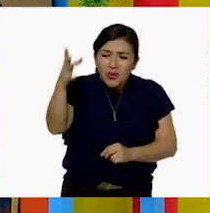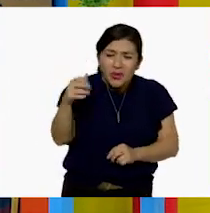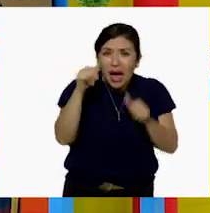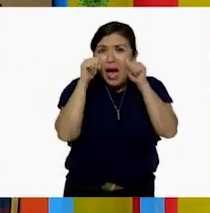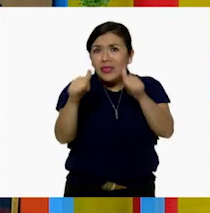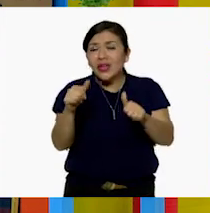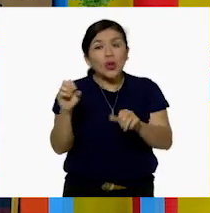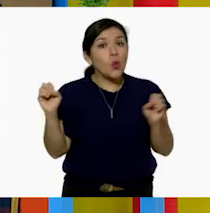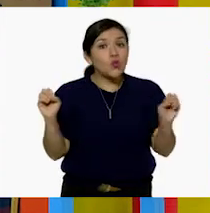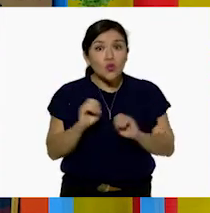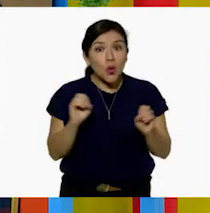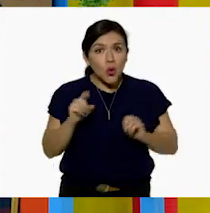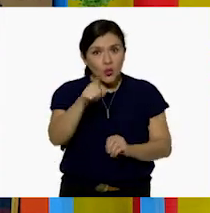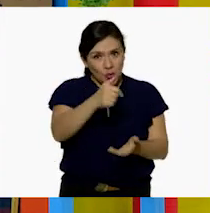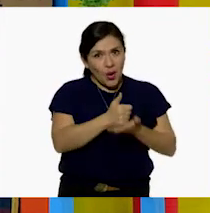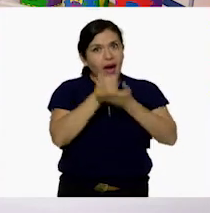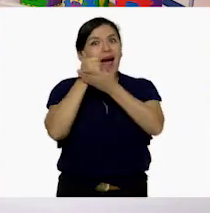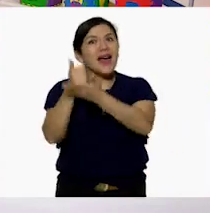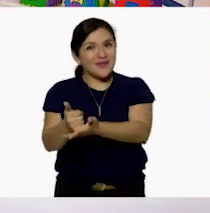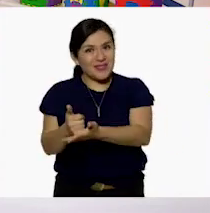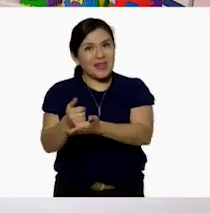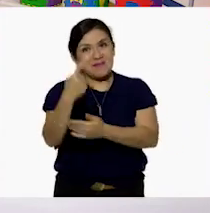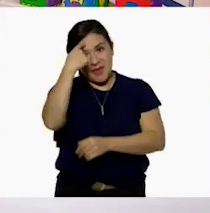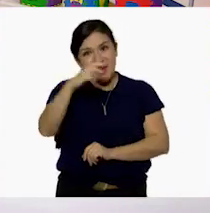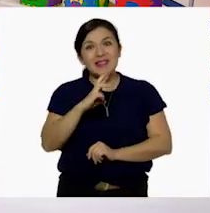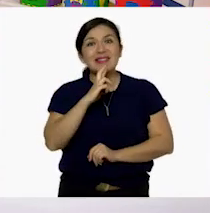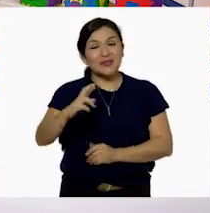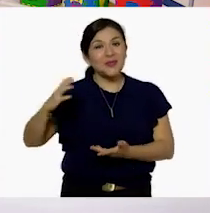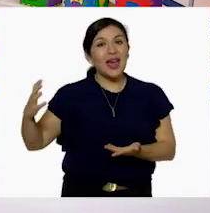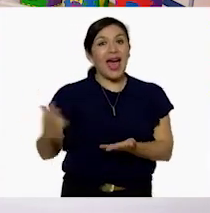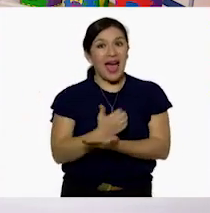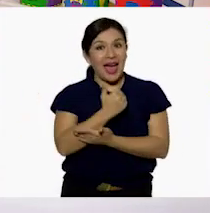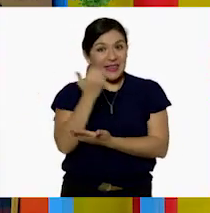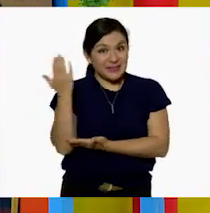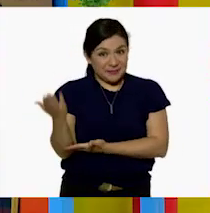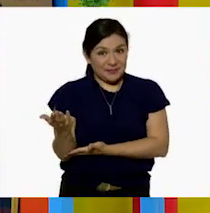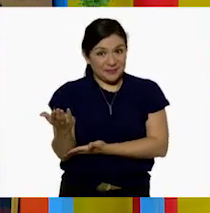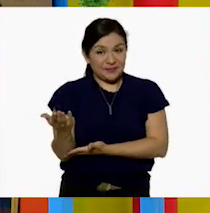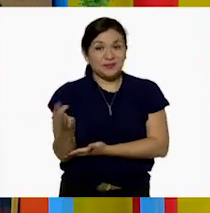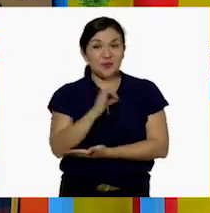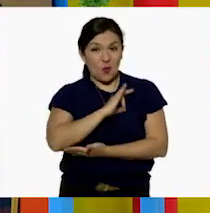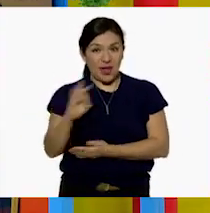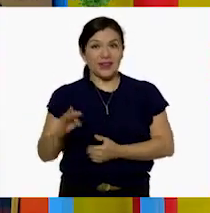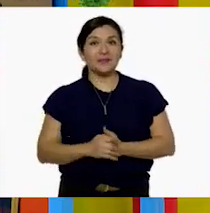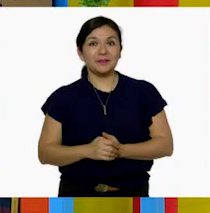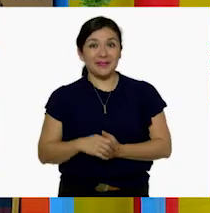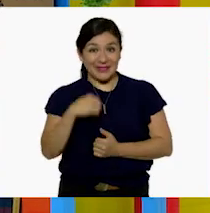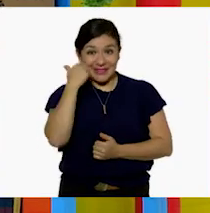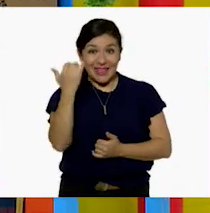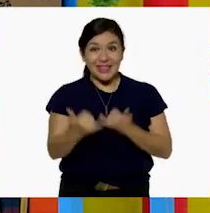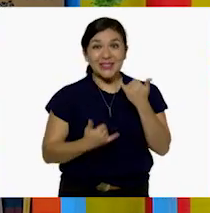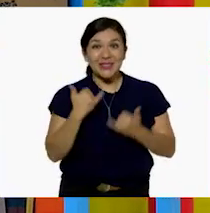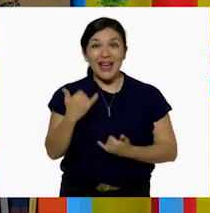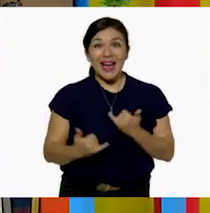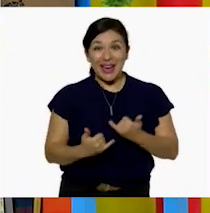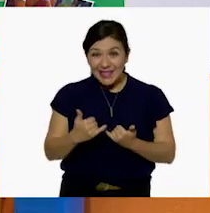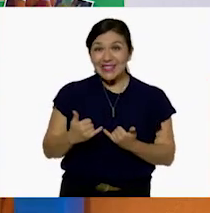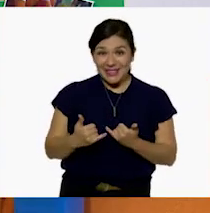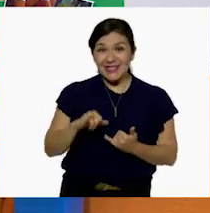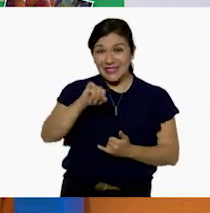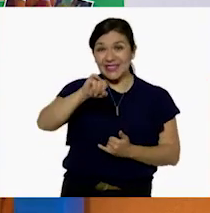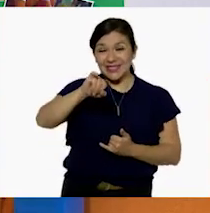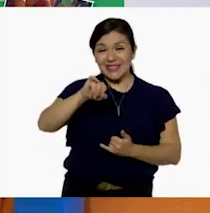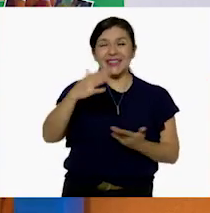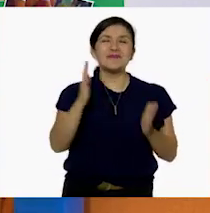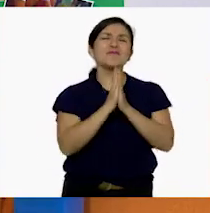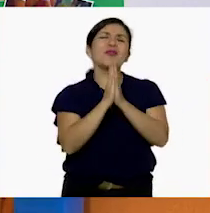tanta atención a la clase, porque estamos repasando y recordando, entonces le van a poder ayudar. ¿Les gusta la idea? ¿Te gusta la idea?